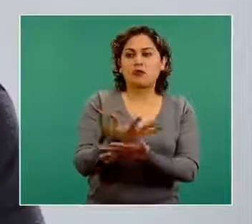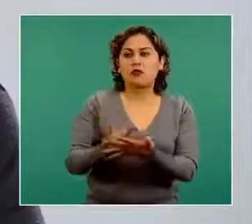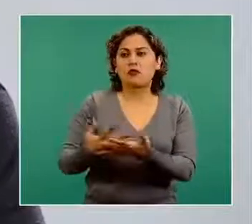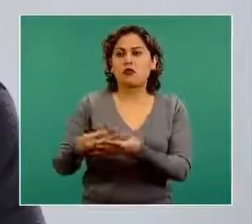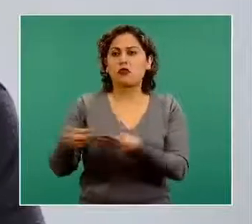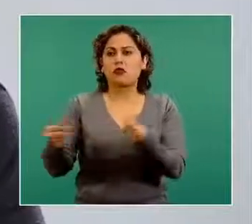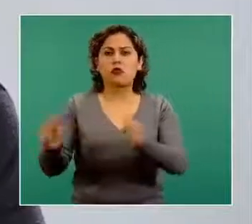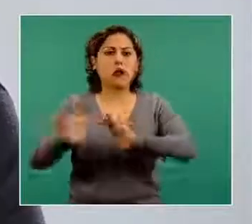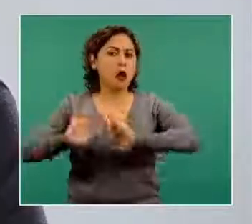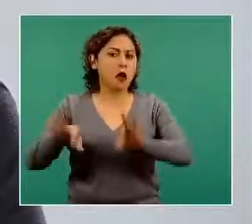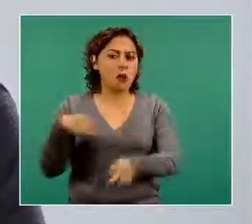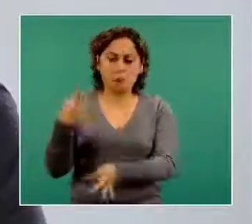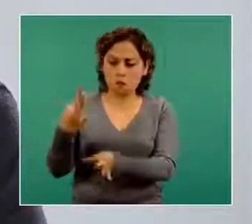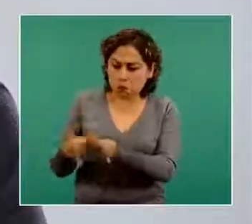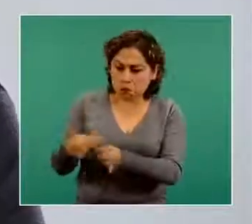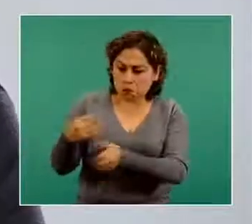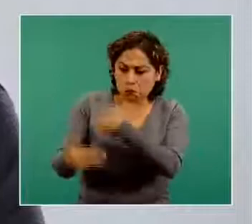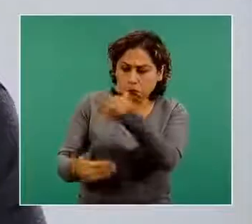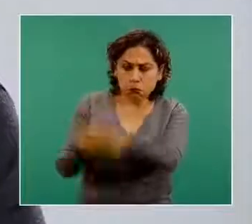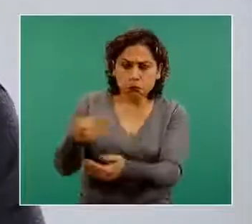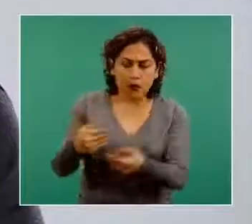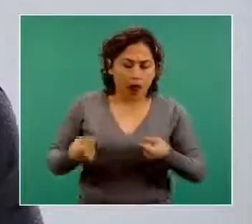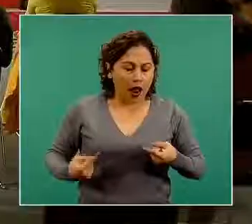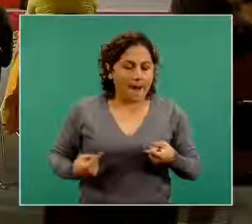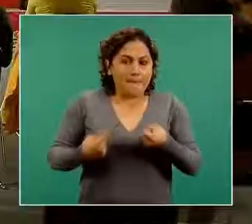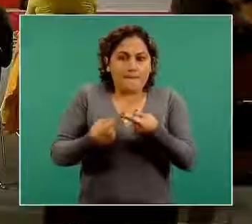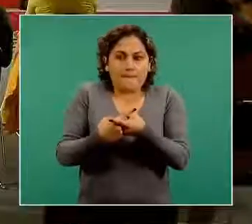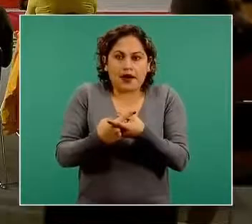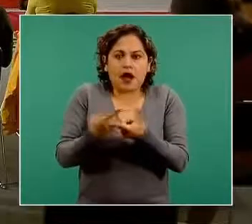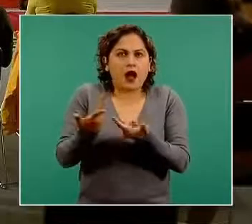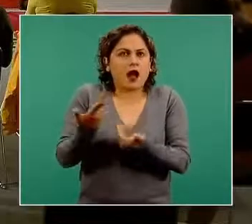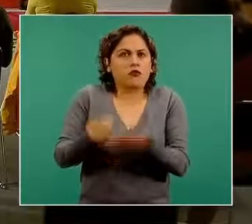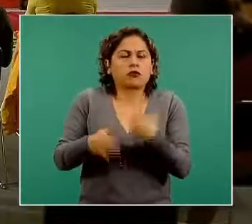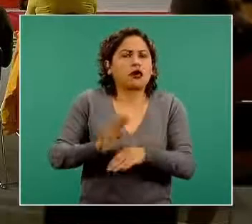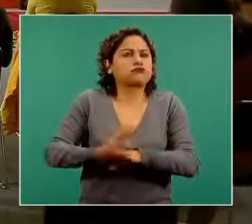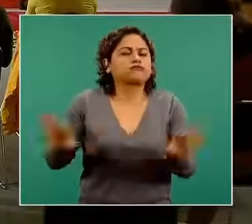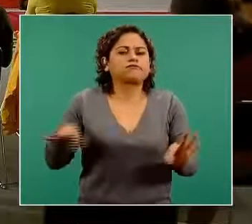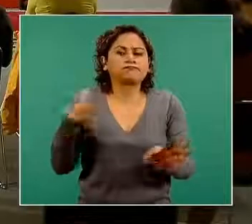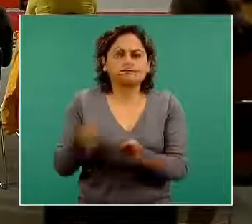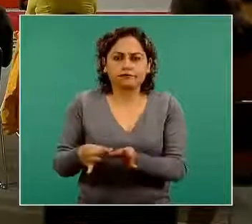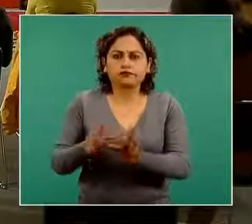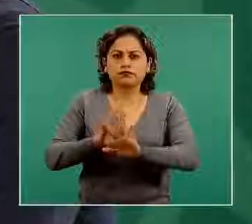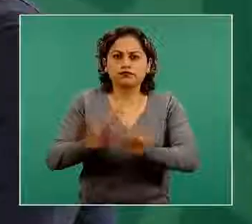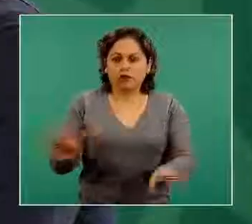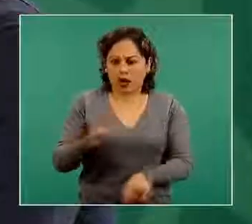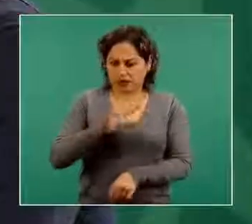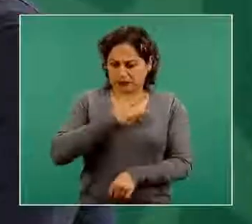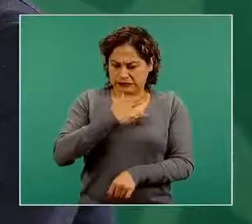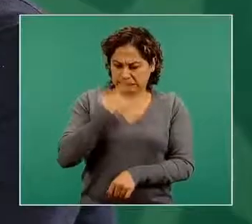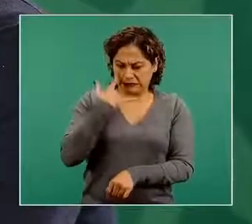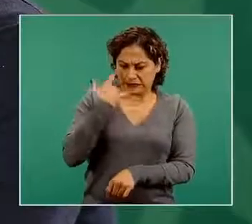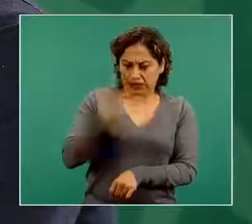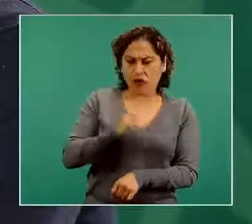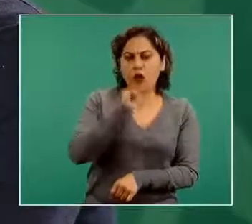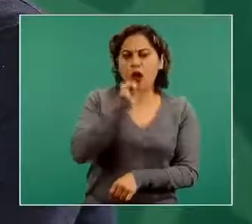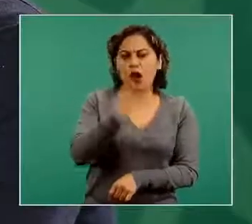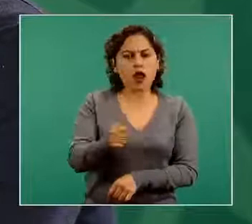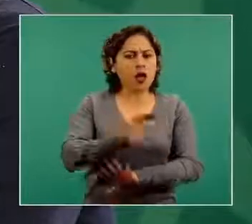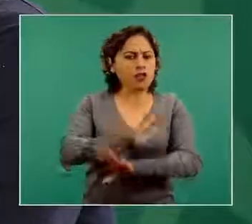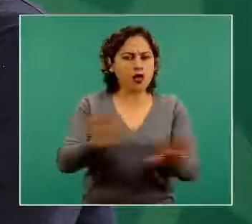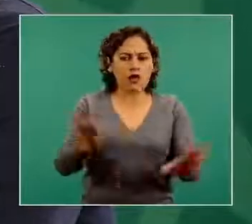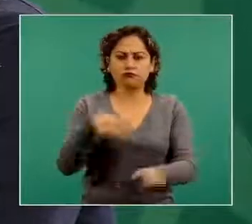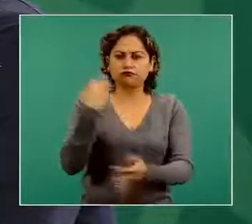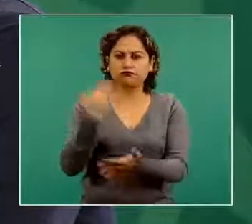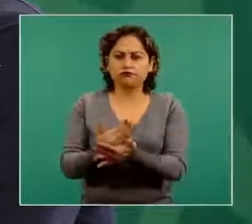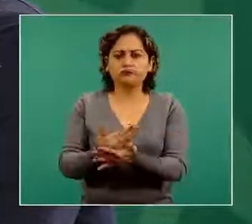buena evolución, resolvieron su problema, signo, síntoma o manifestación que tuvieron, y ya están